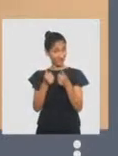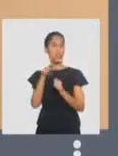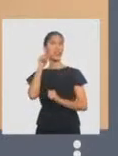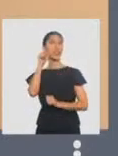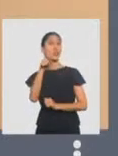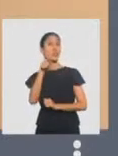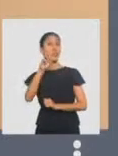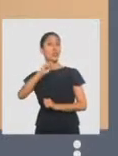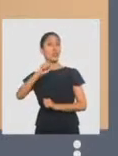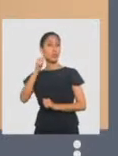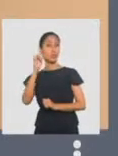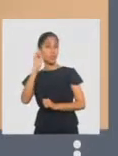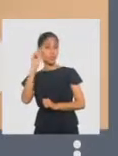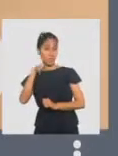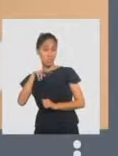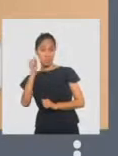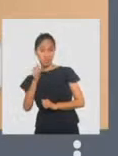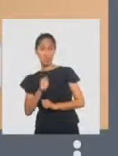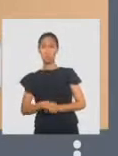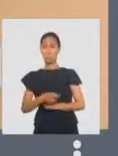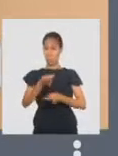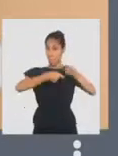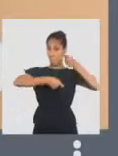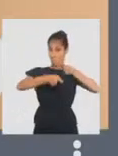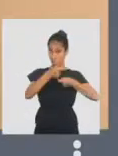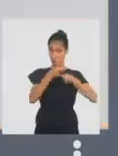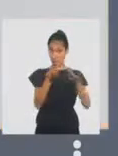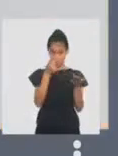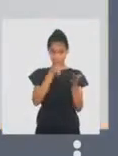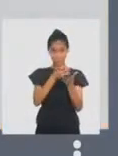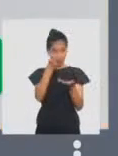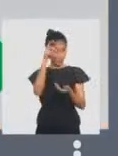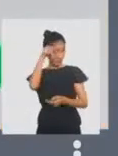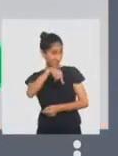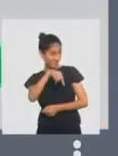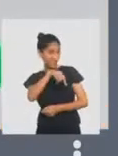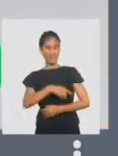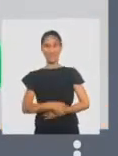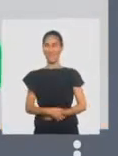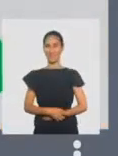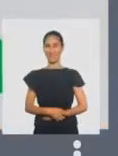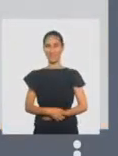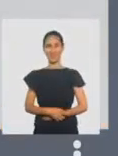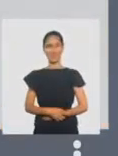It's your turn, Sarina. Buy now. Compra ahora. Buy now.